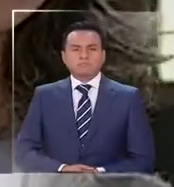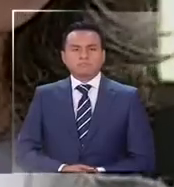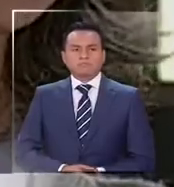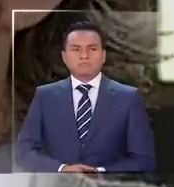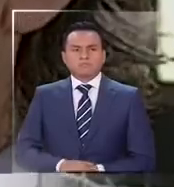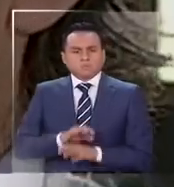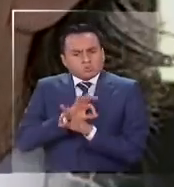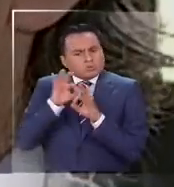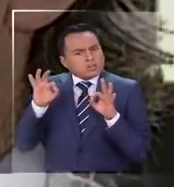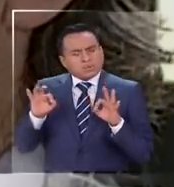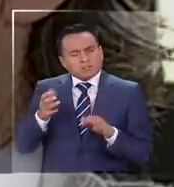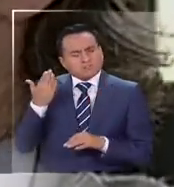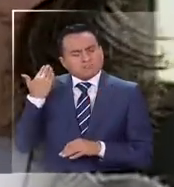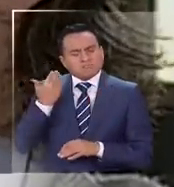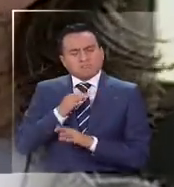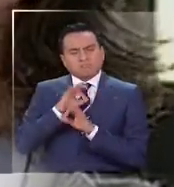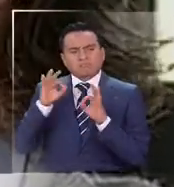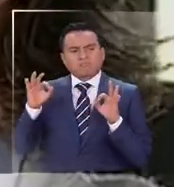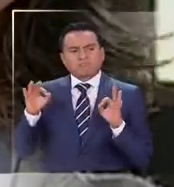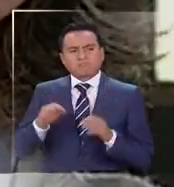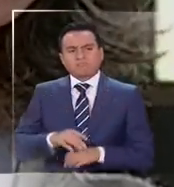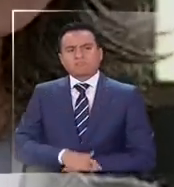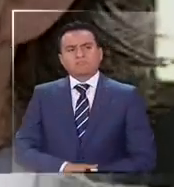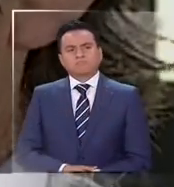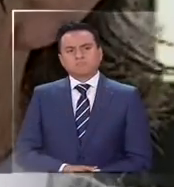No me había pasado nunca.